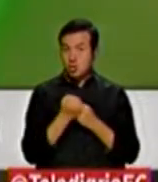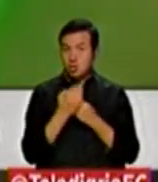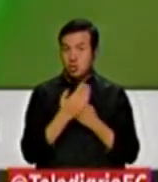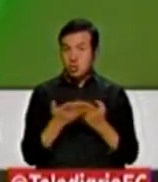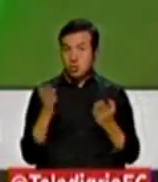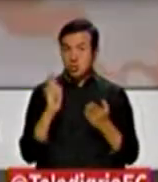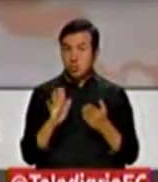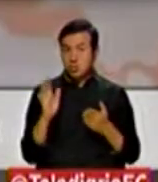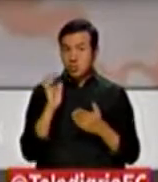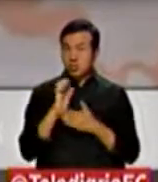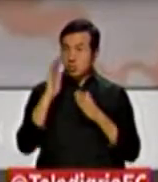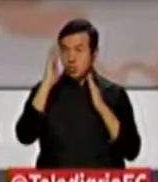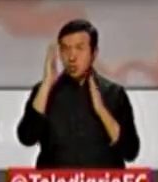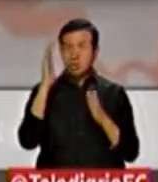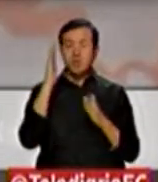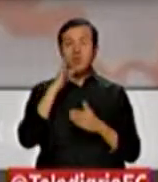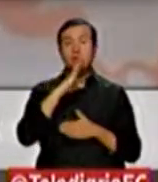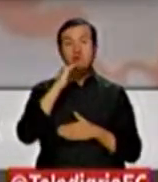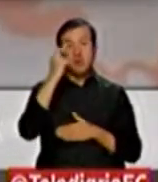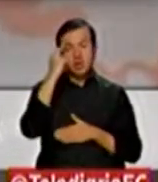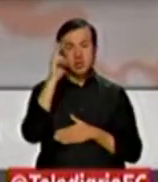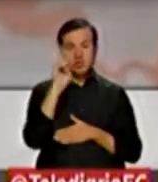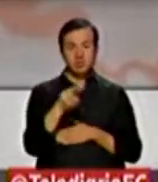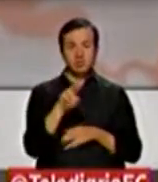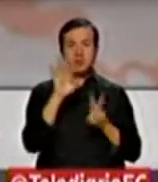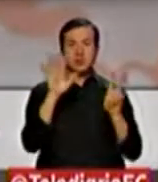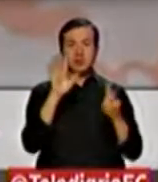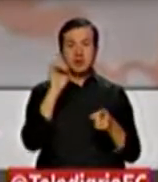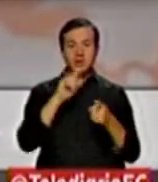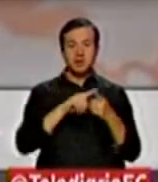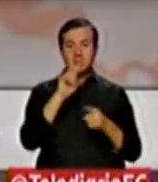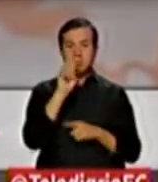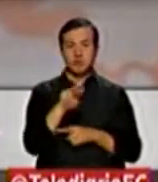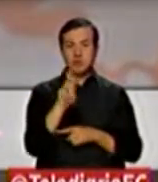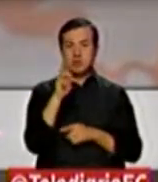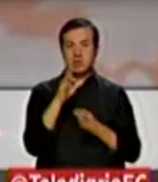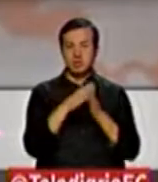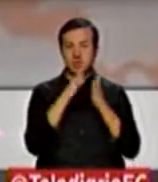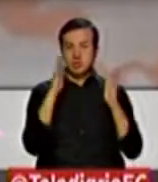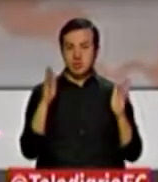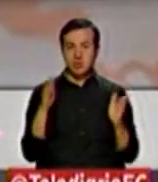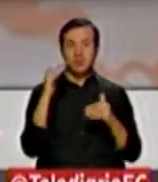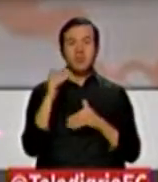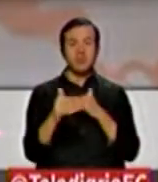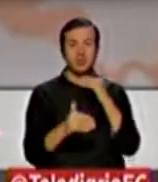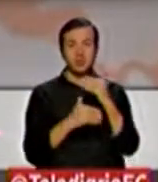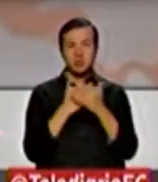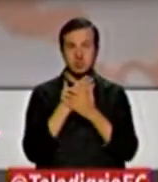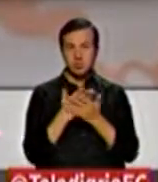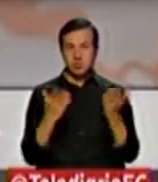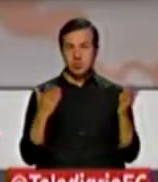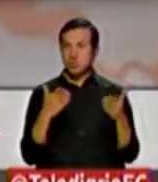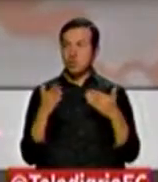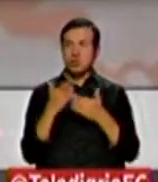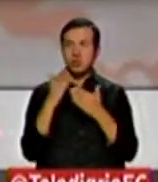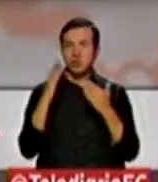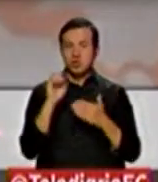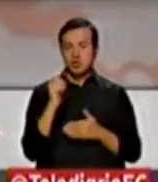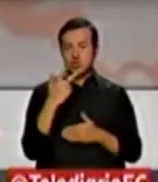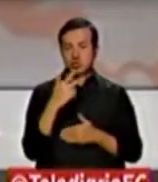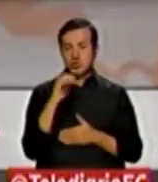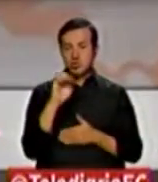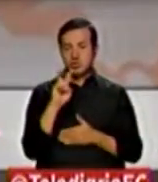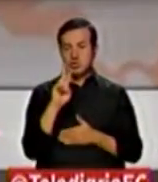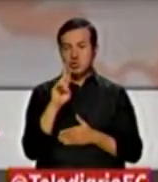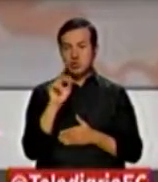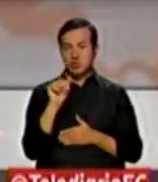de Ecuador. Correa, del 2007 al 2016, avanza en el proceso legal contra Chevron y pierde en